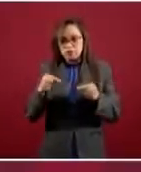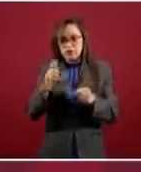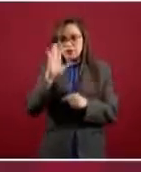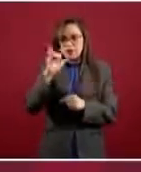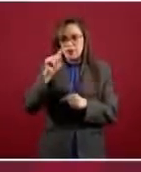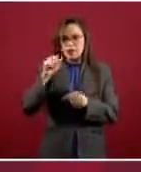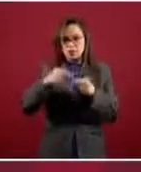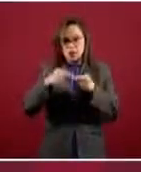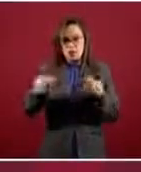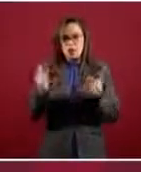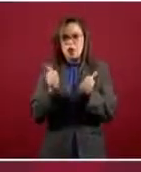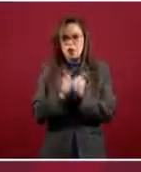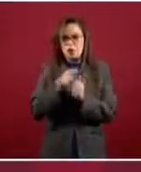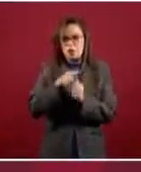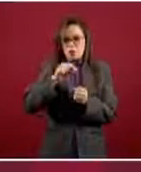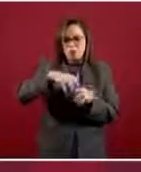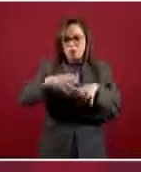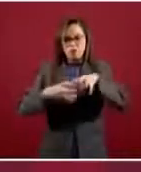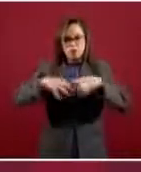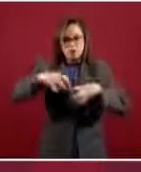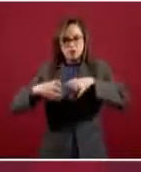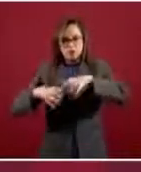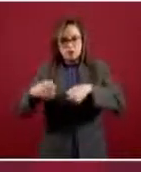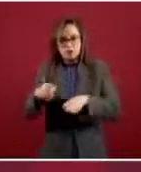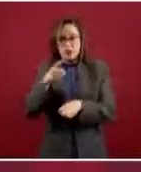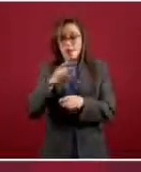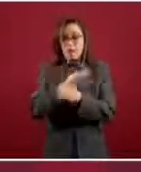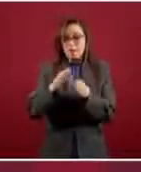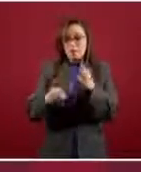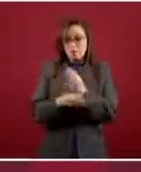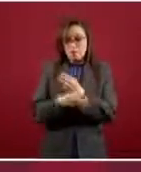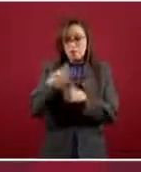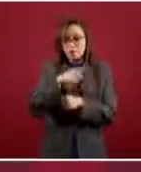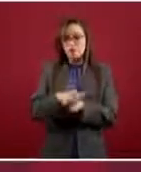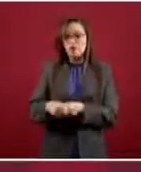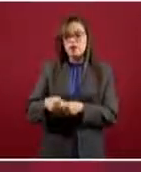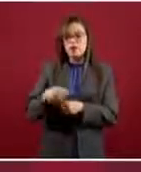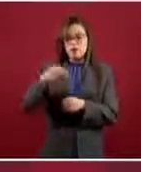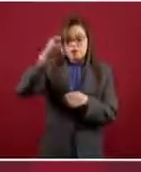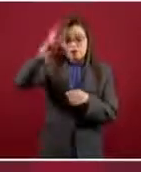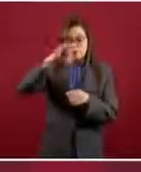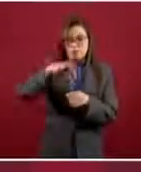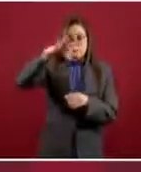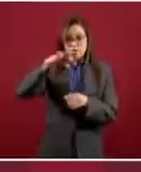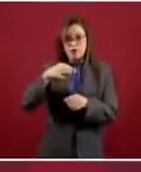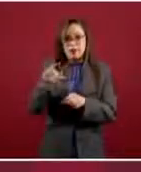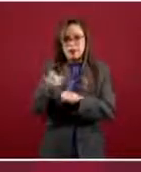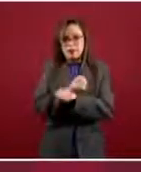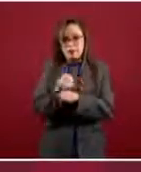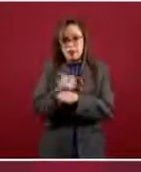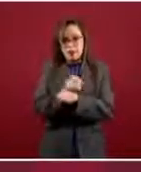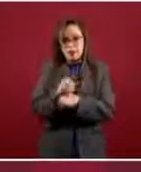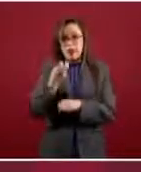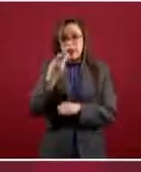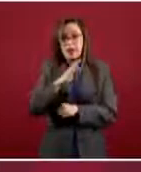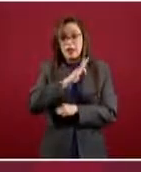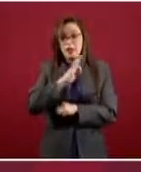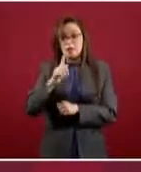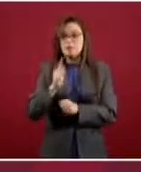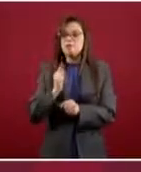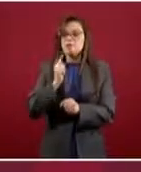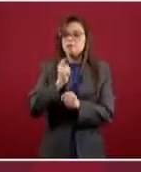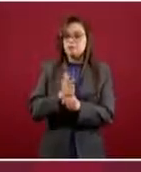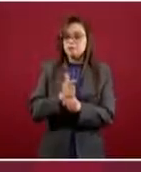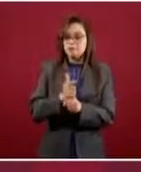y ese material se le pone una gota de sangre y detecta